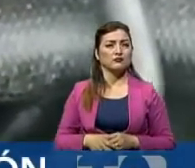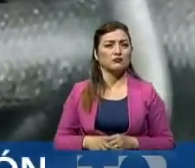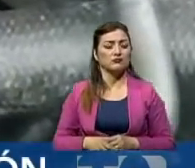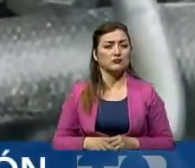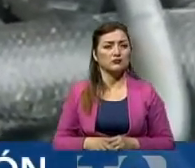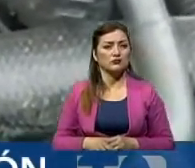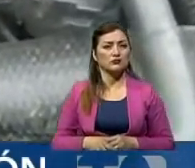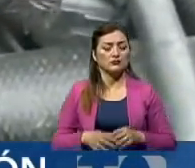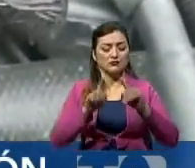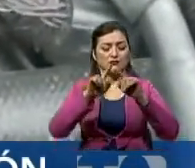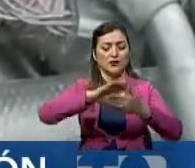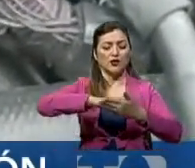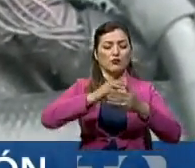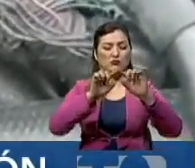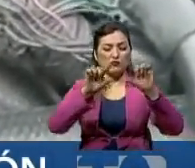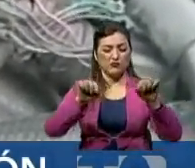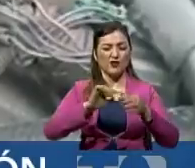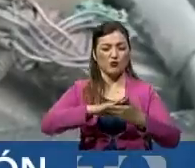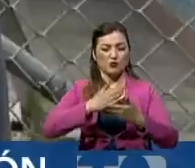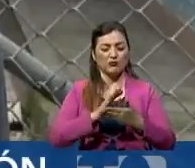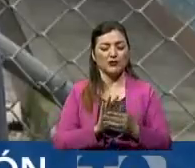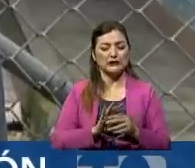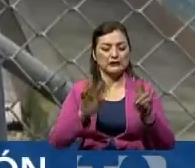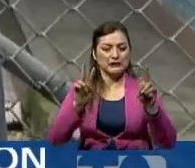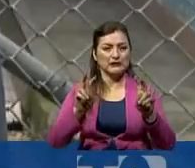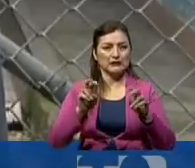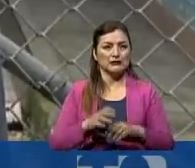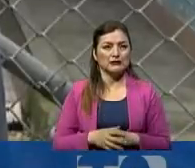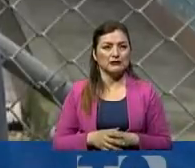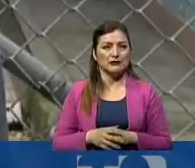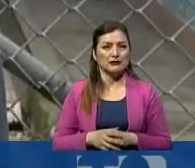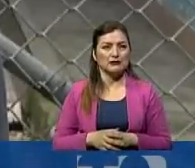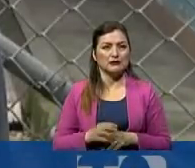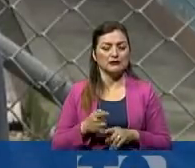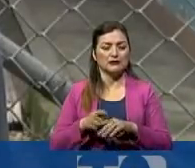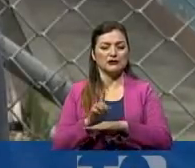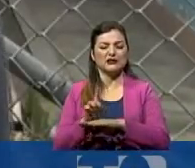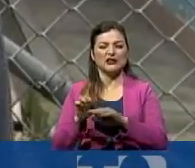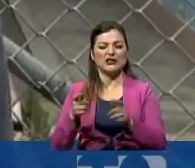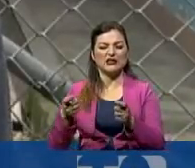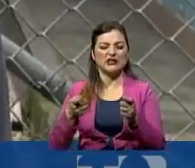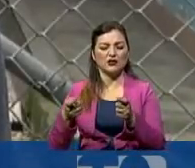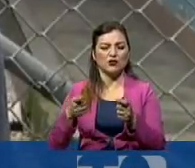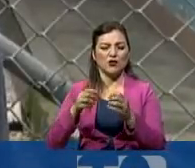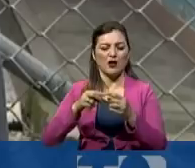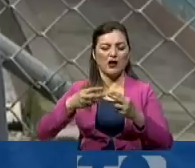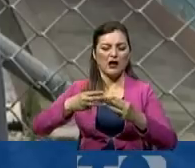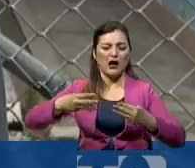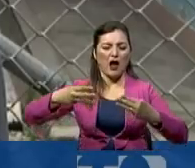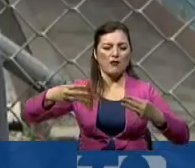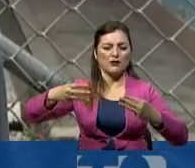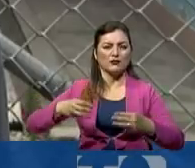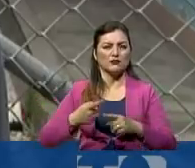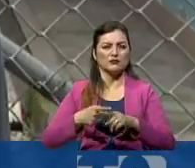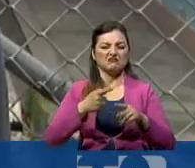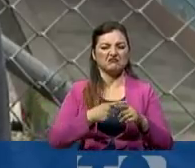la computadora, el múltiple de admisión, los rieles de los inyectores, los 6 inyectores, el cableado y un poco de